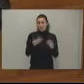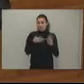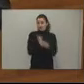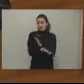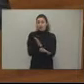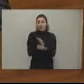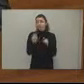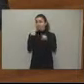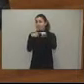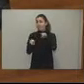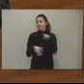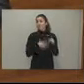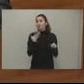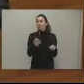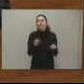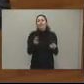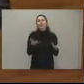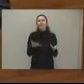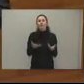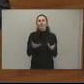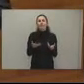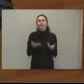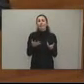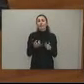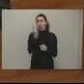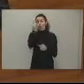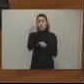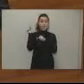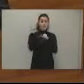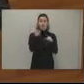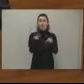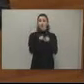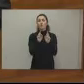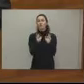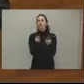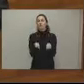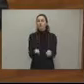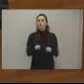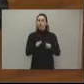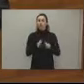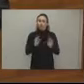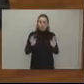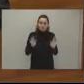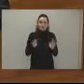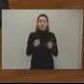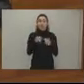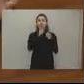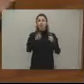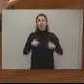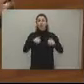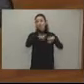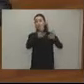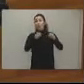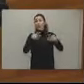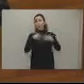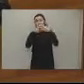diferente. Así que, oiga, tanta gloria de Dios como descanso nos deja. Quede usted en paz o en